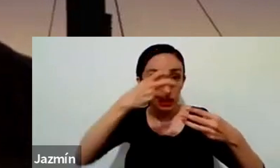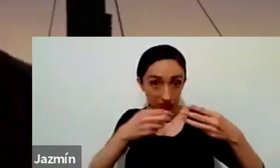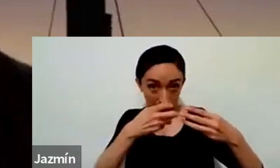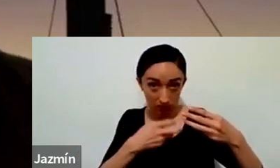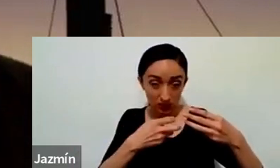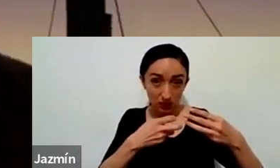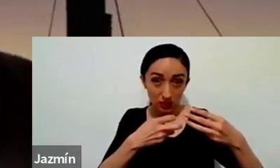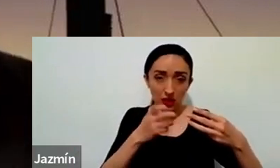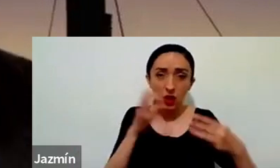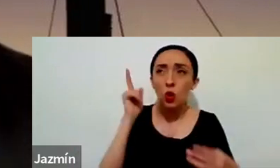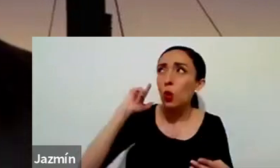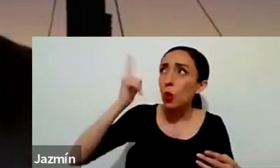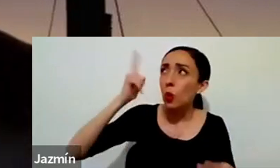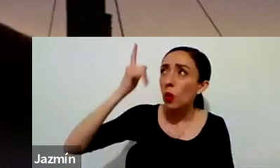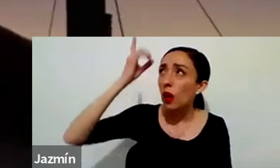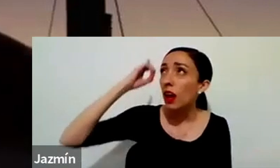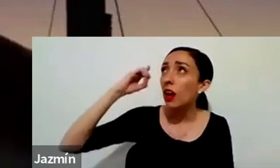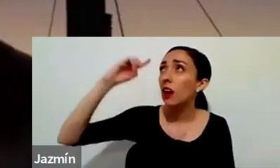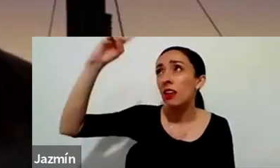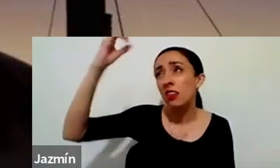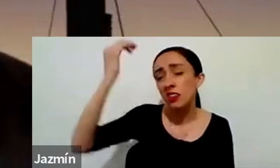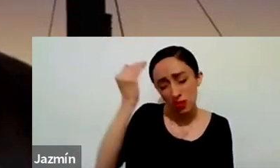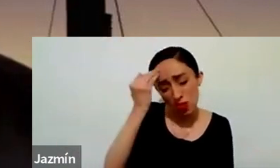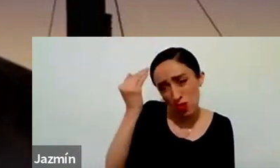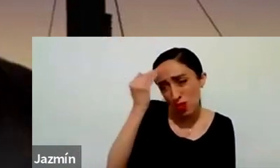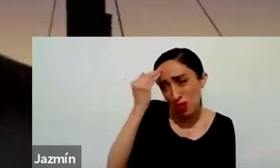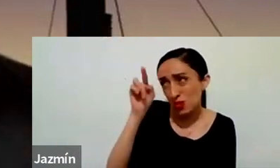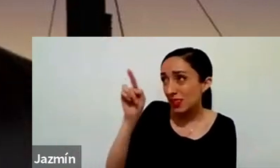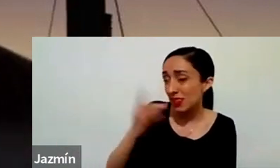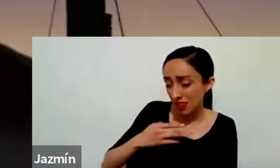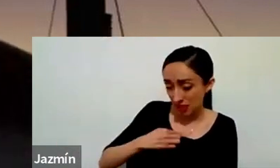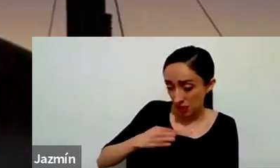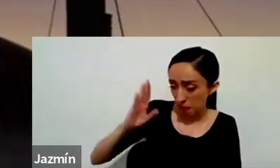más íntimamente para de esa manera poder seguirle.